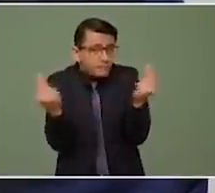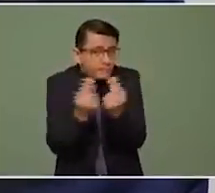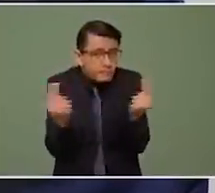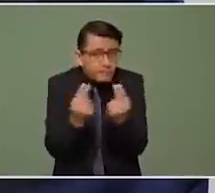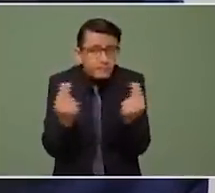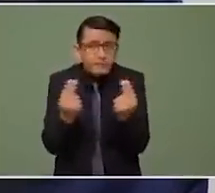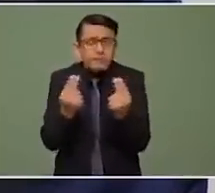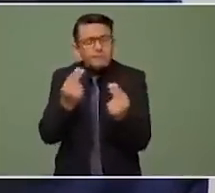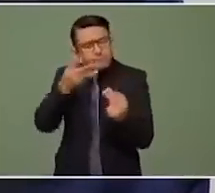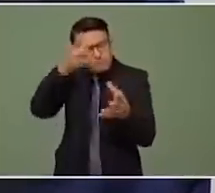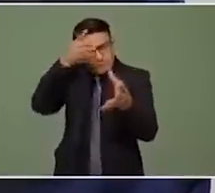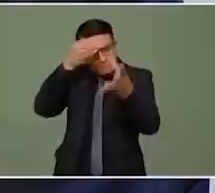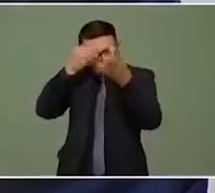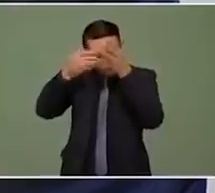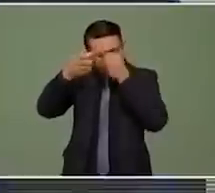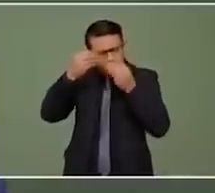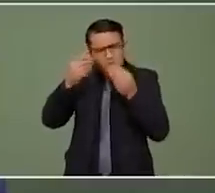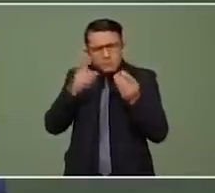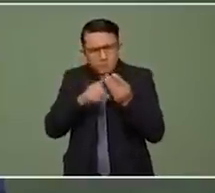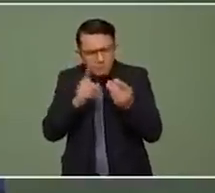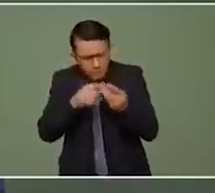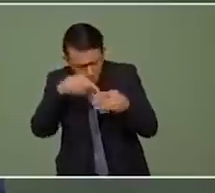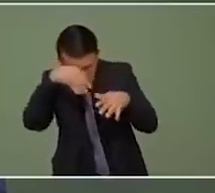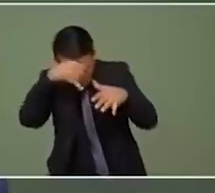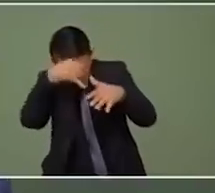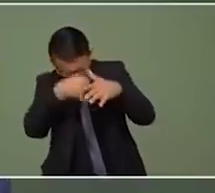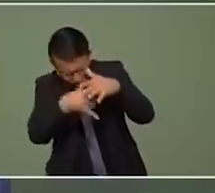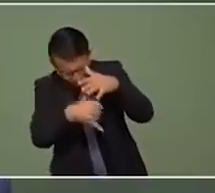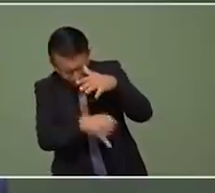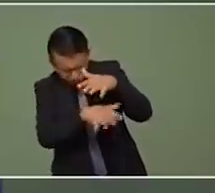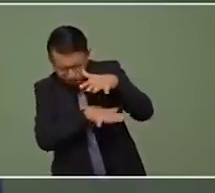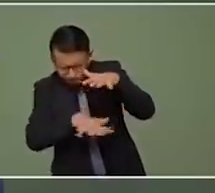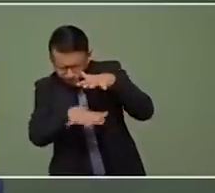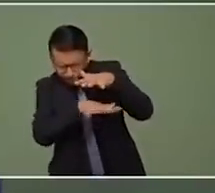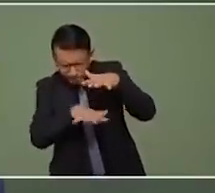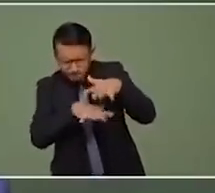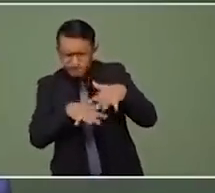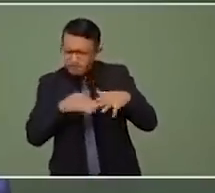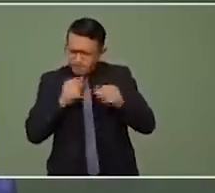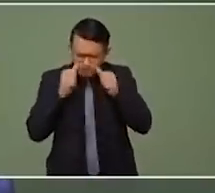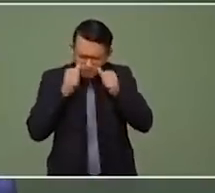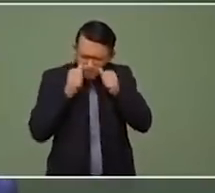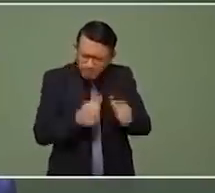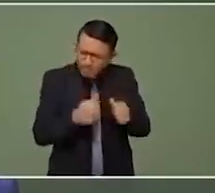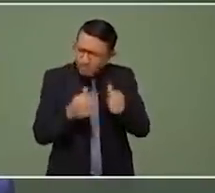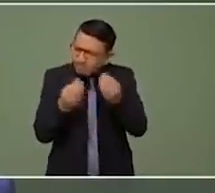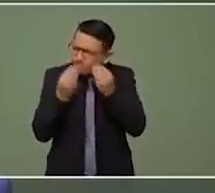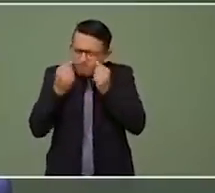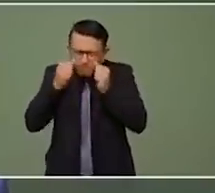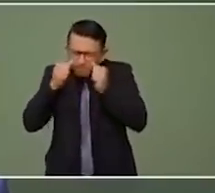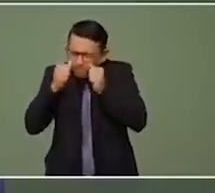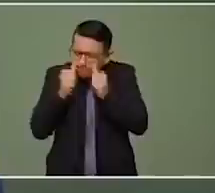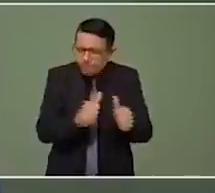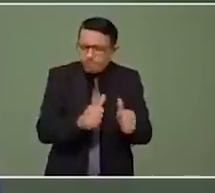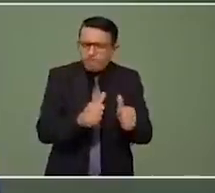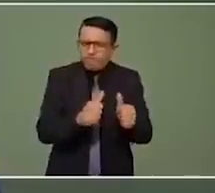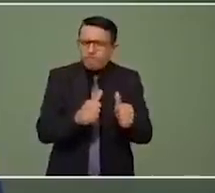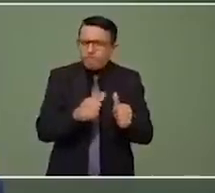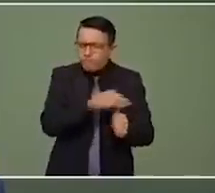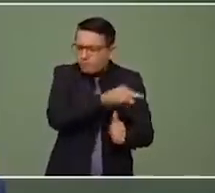atender las causas que haya trabajo tenemos que darle mucha atención a los jóvenes